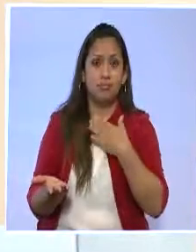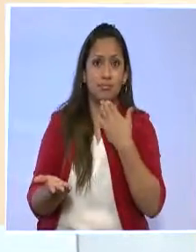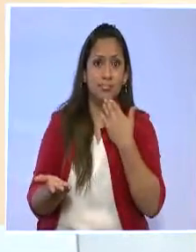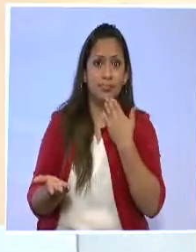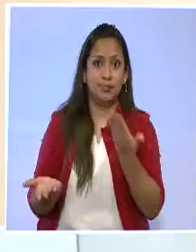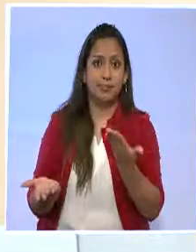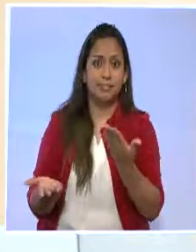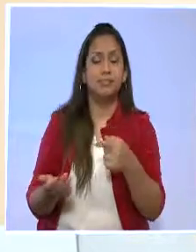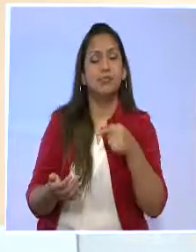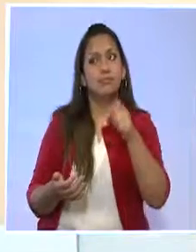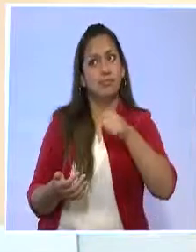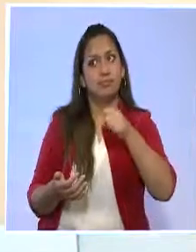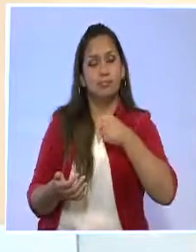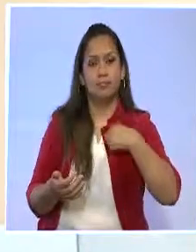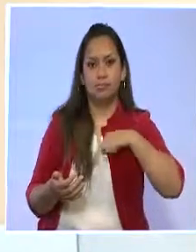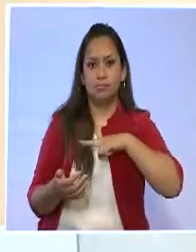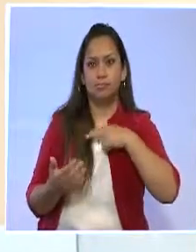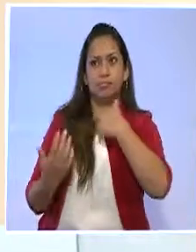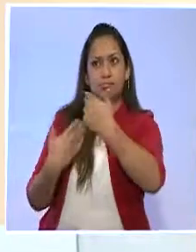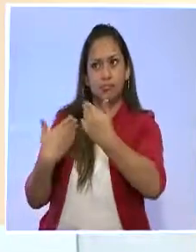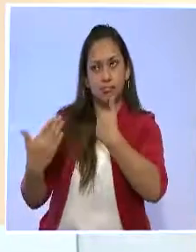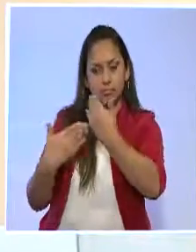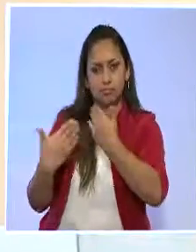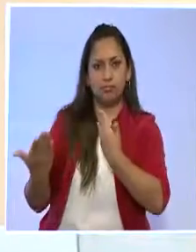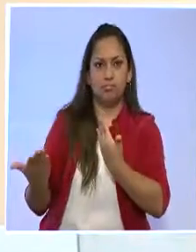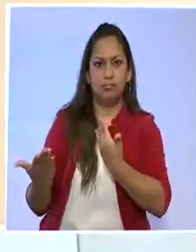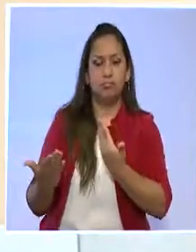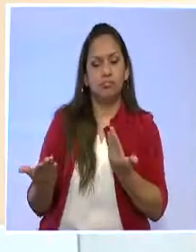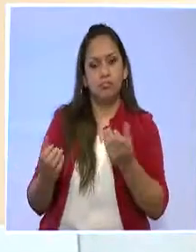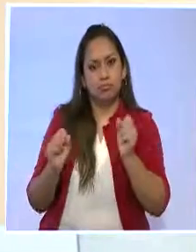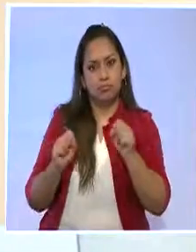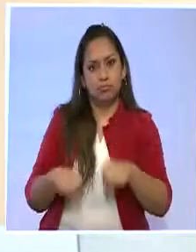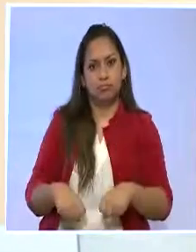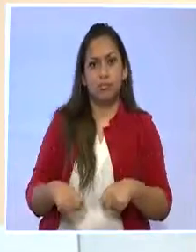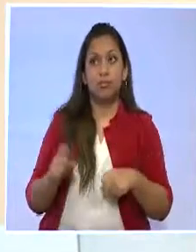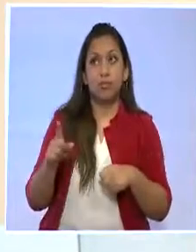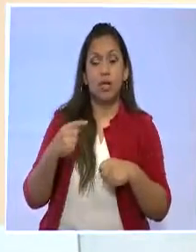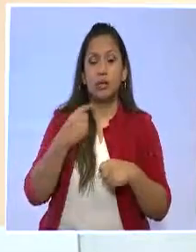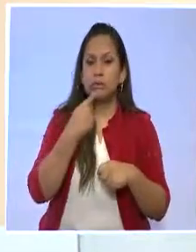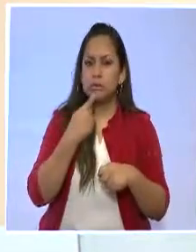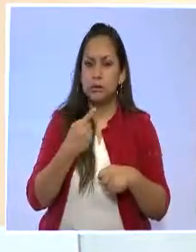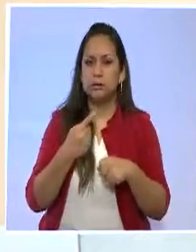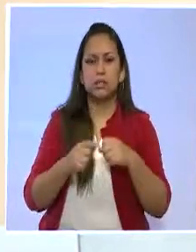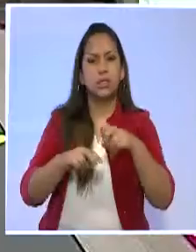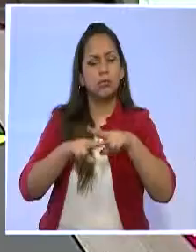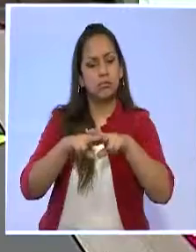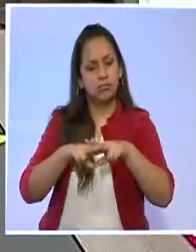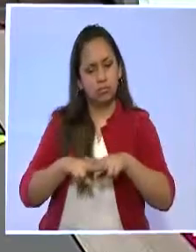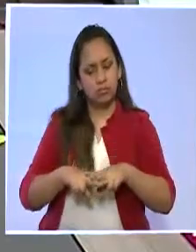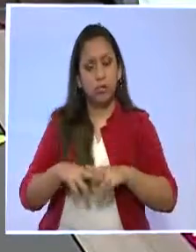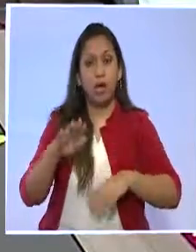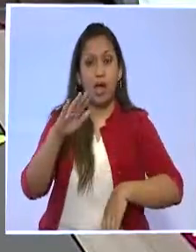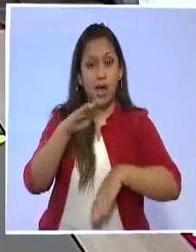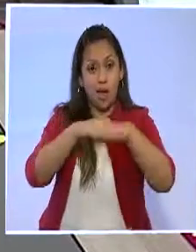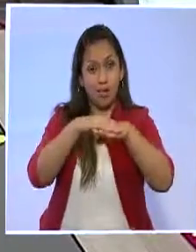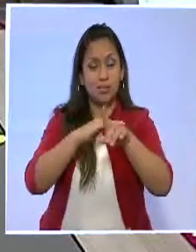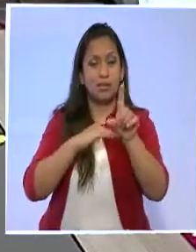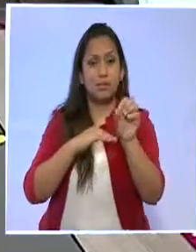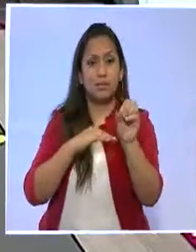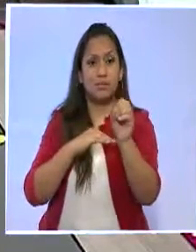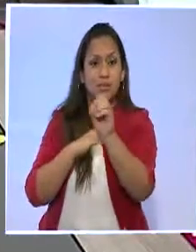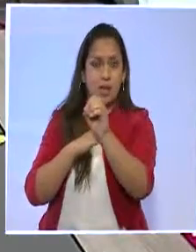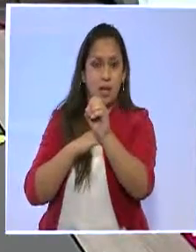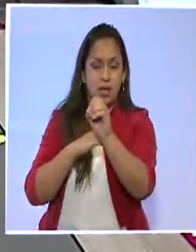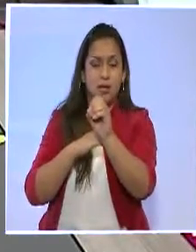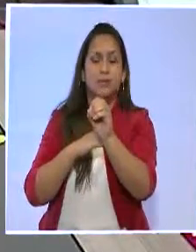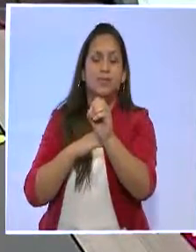nosotros tenemos en rúsia y han dicho que van a analizar la extensión hasta de 100 becas para los